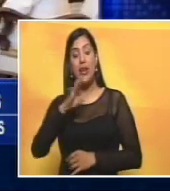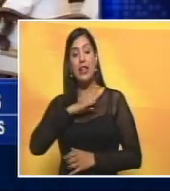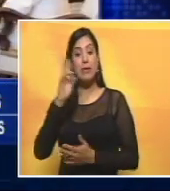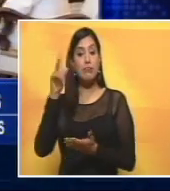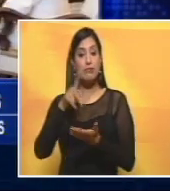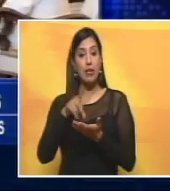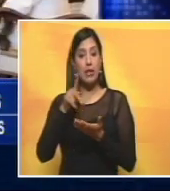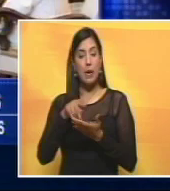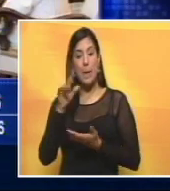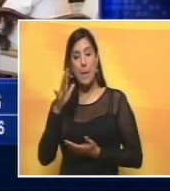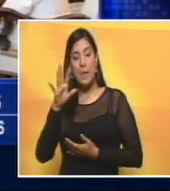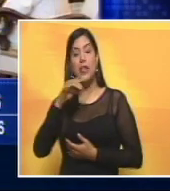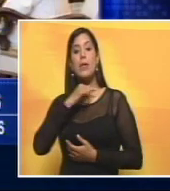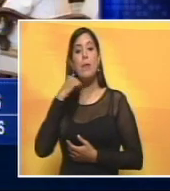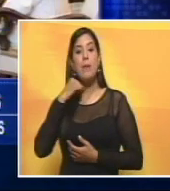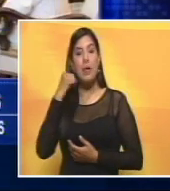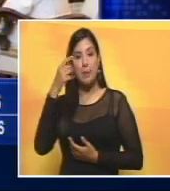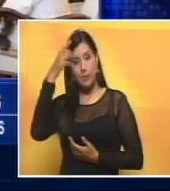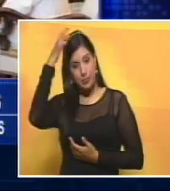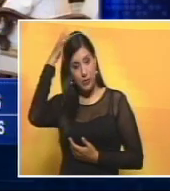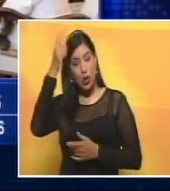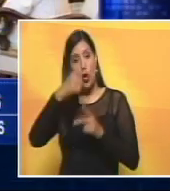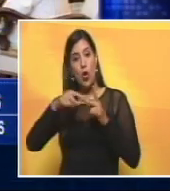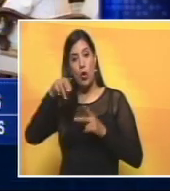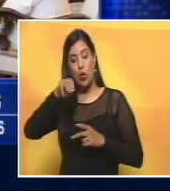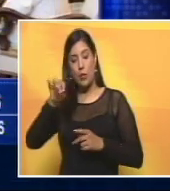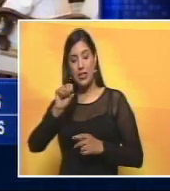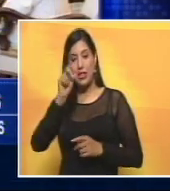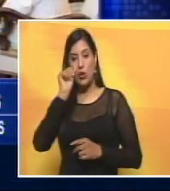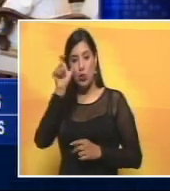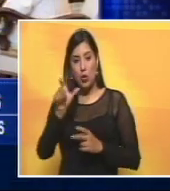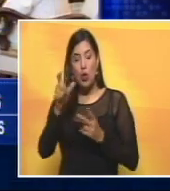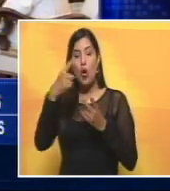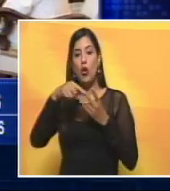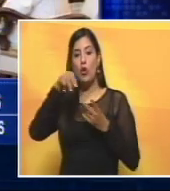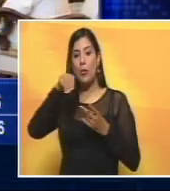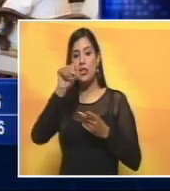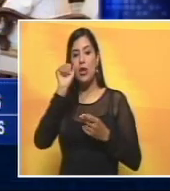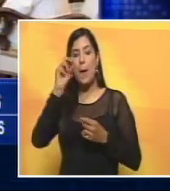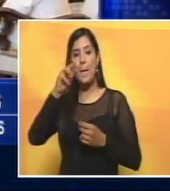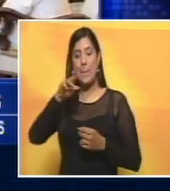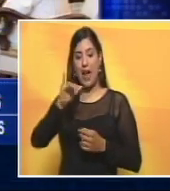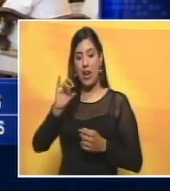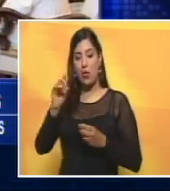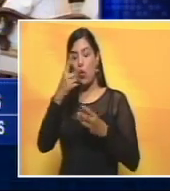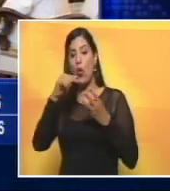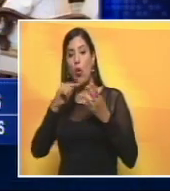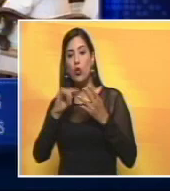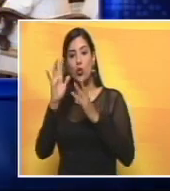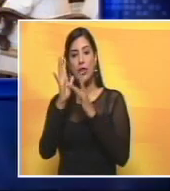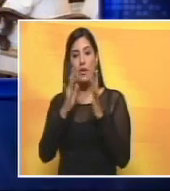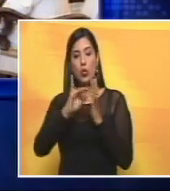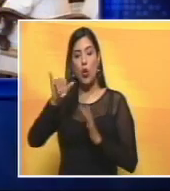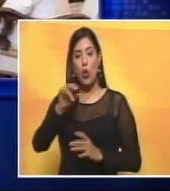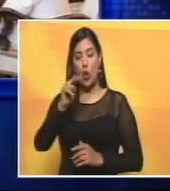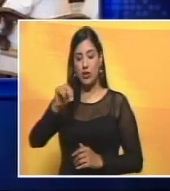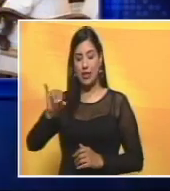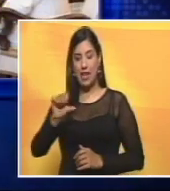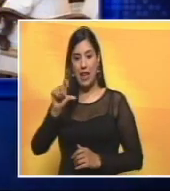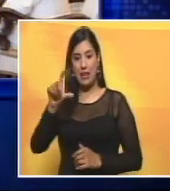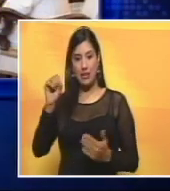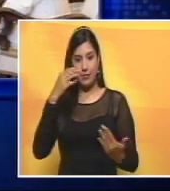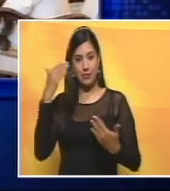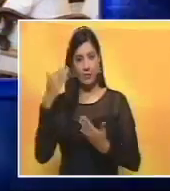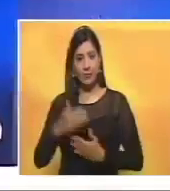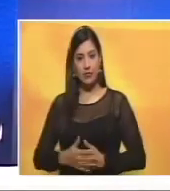estuvieron presentes el cardenal Baltasar Porras, Monseñor José Luis Azuaje, Monseñor Mario Moronta y Monseñor Jesús González de